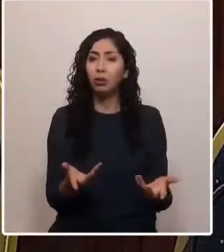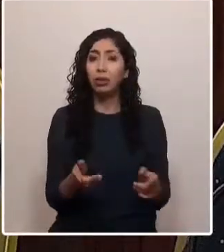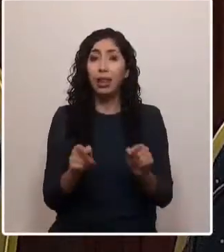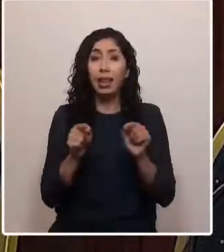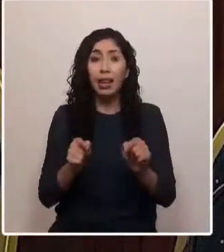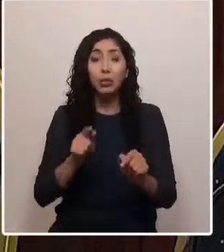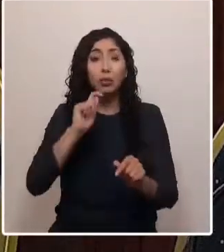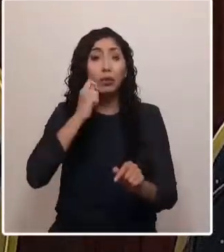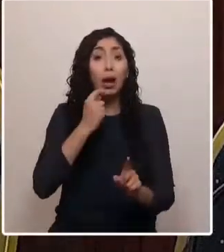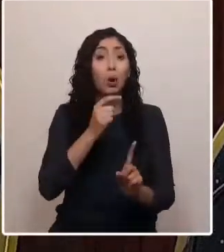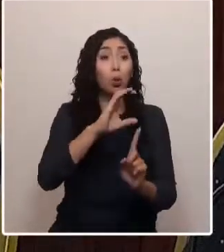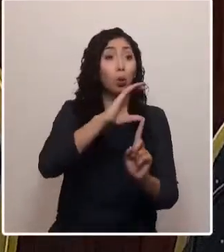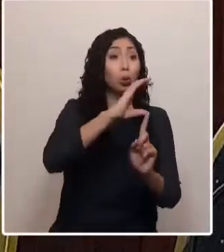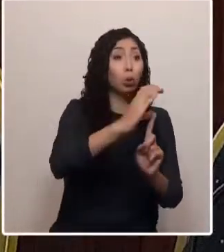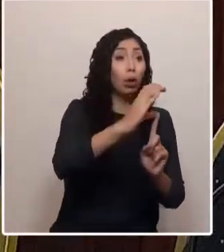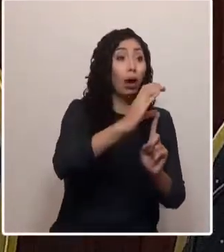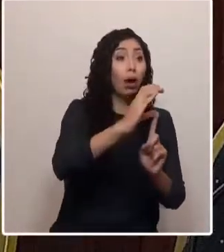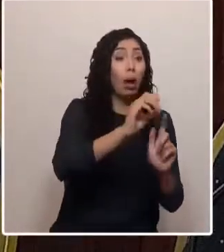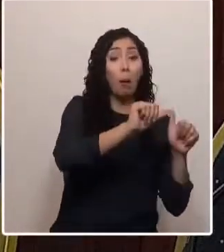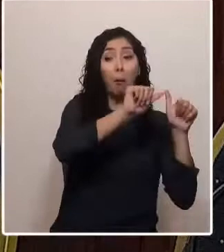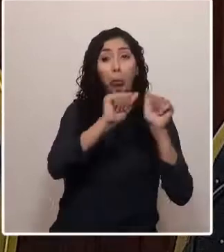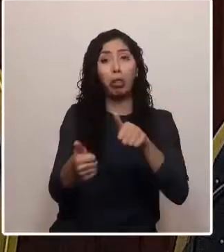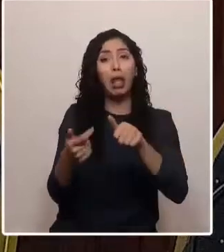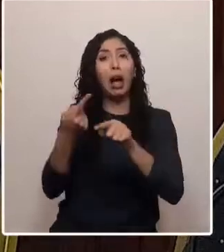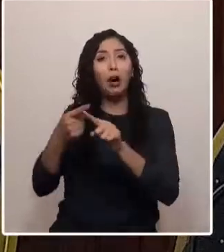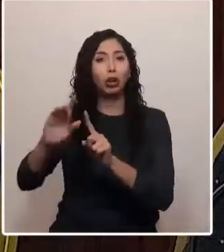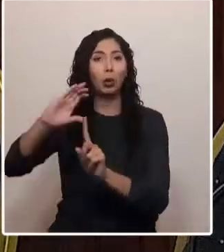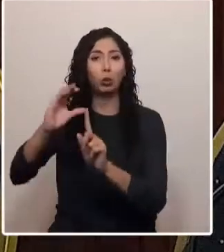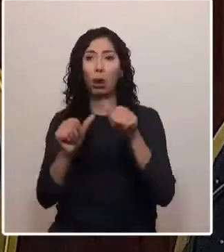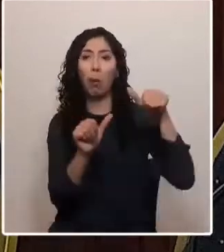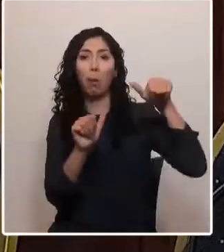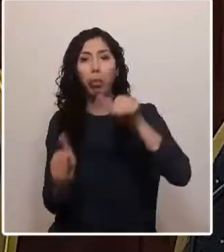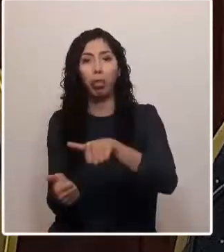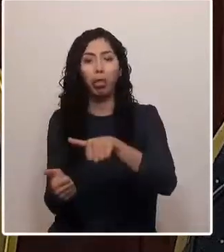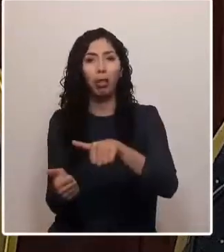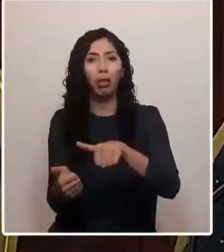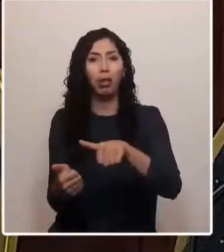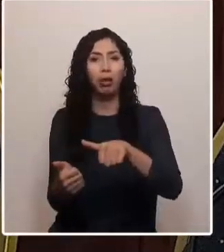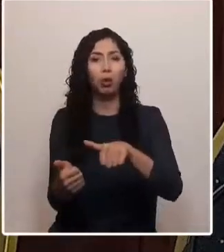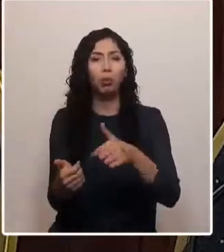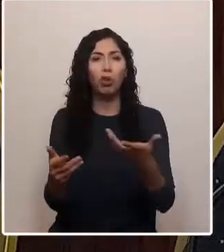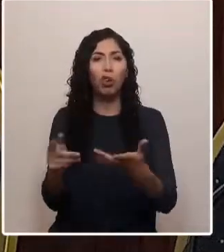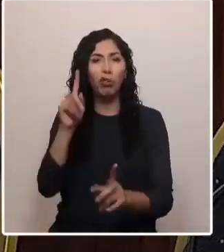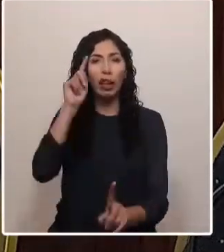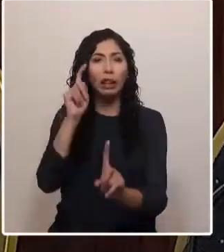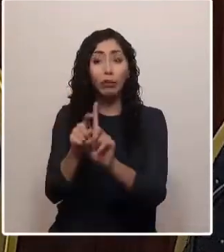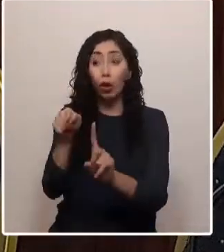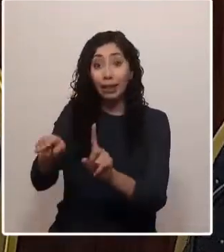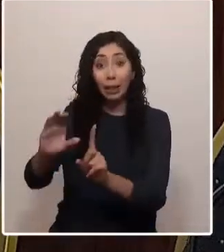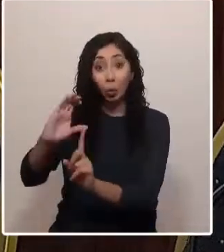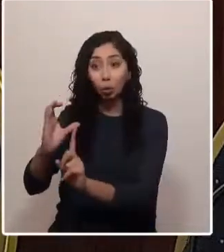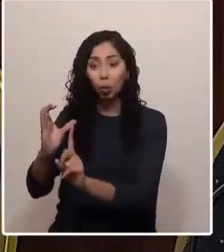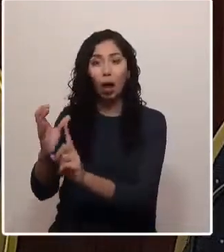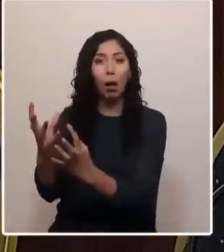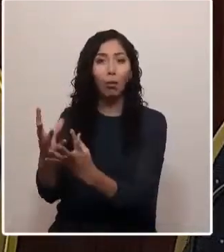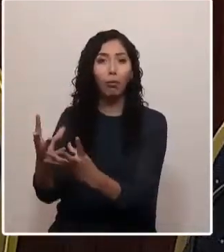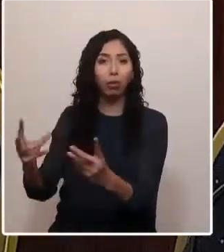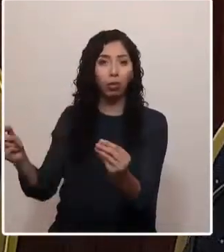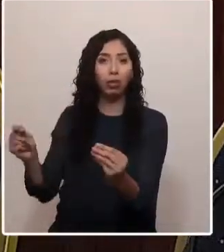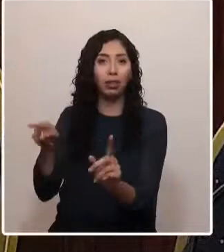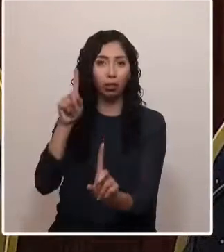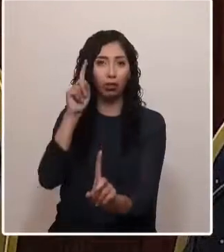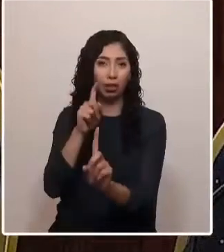de una cultura sobre otra, con el objeto de absorber y hacerla desaparecer.